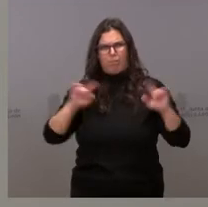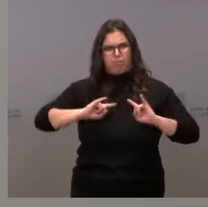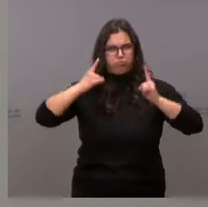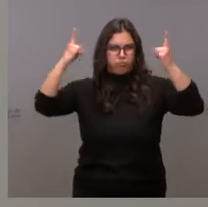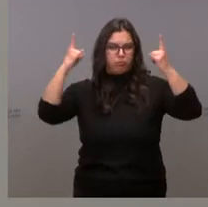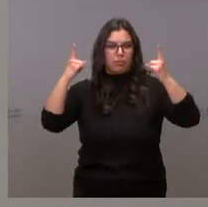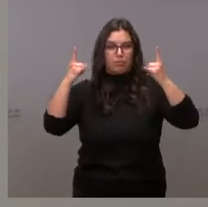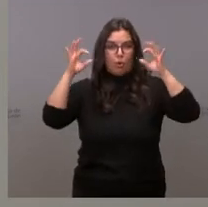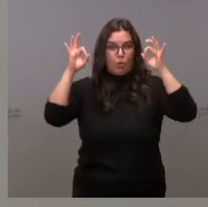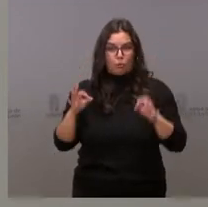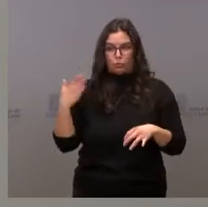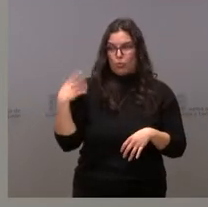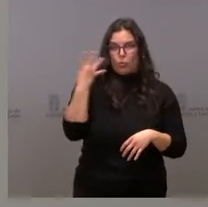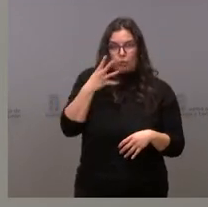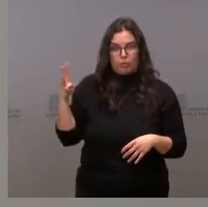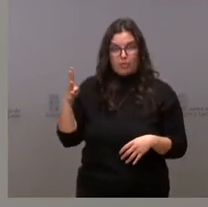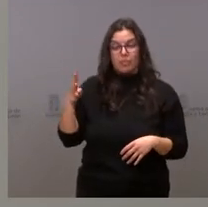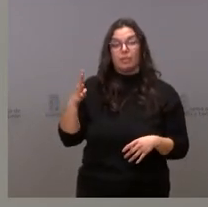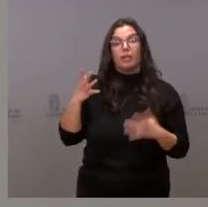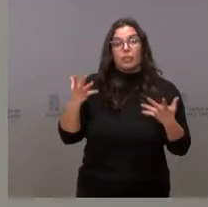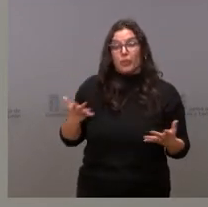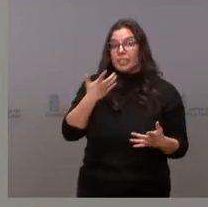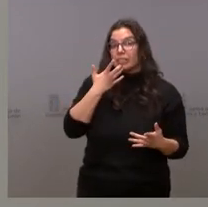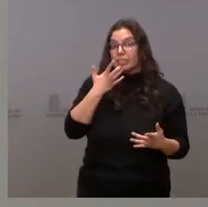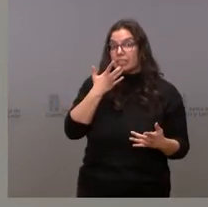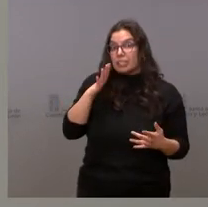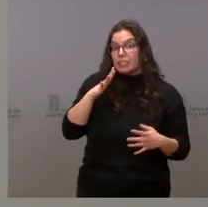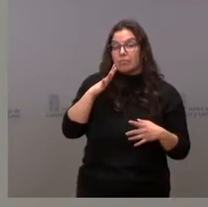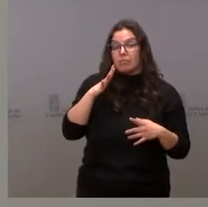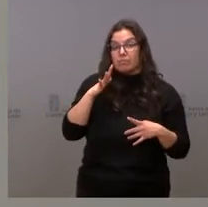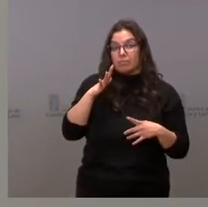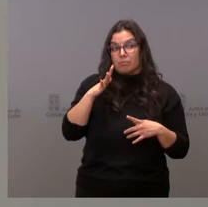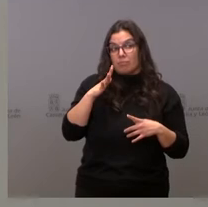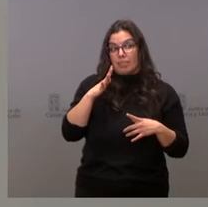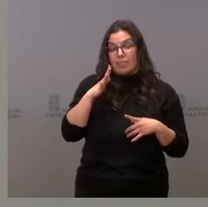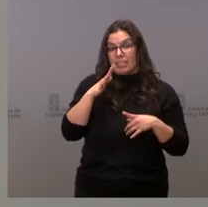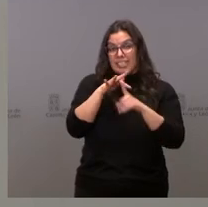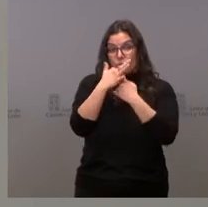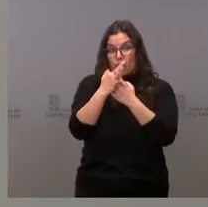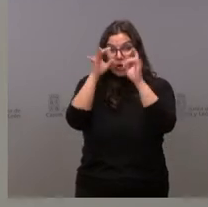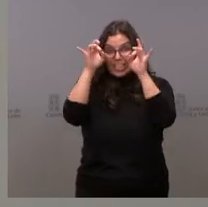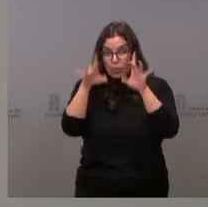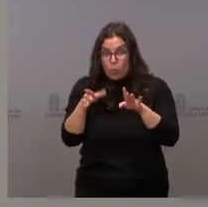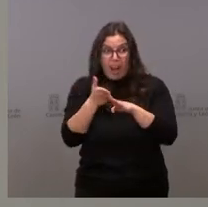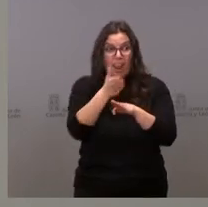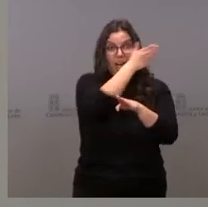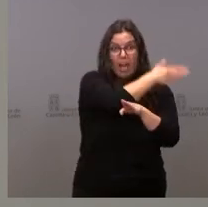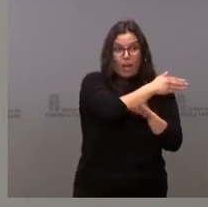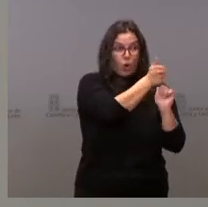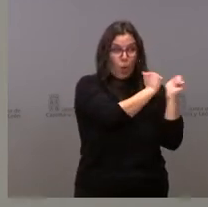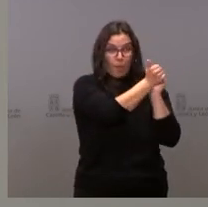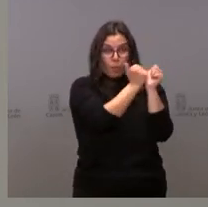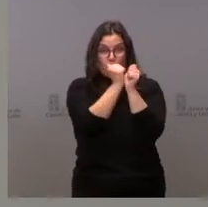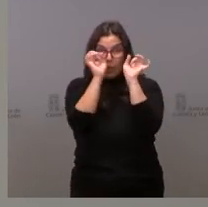en las cuatro últimas semanas y por eso sí todo se comporta sin ninguna nueva sorpresa podemos